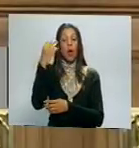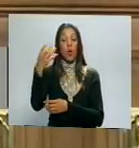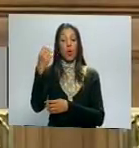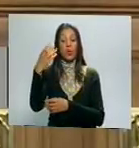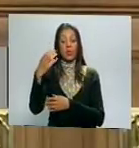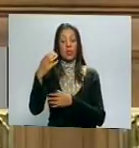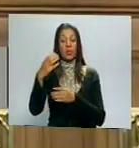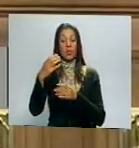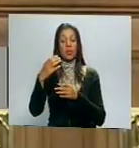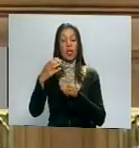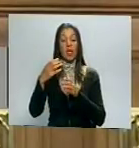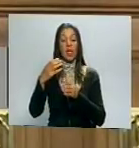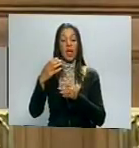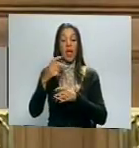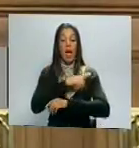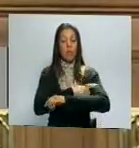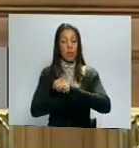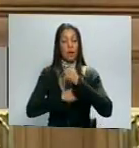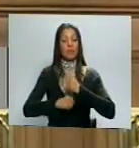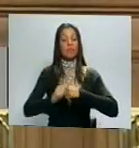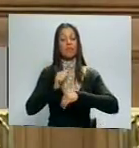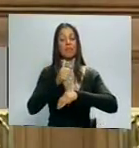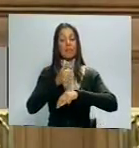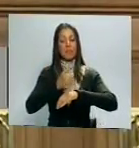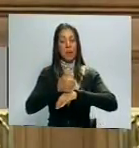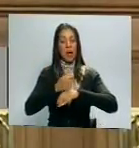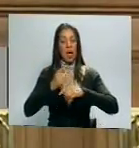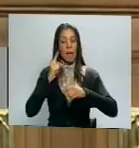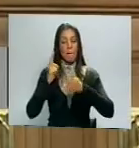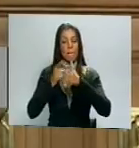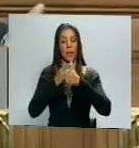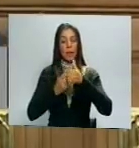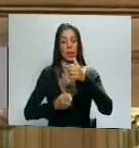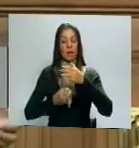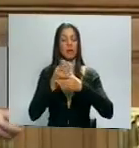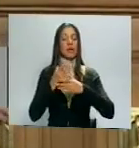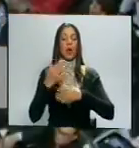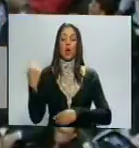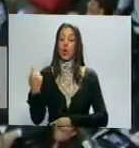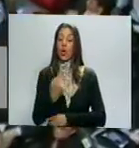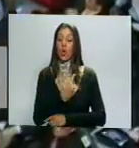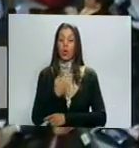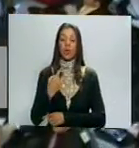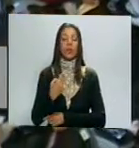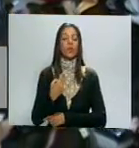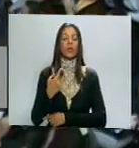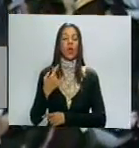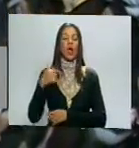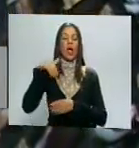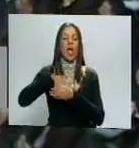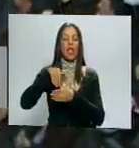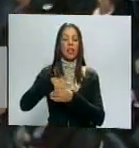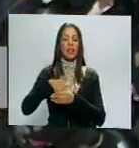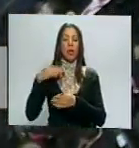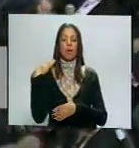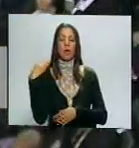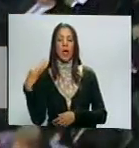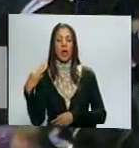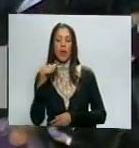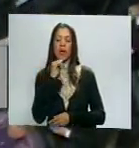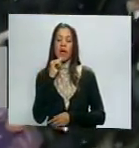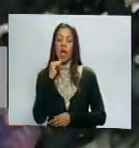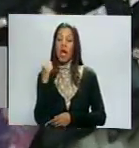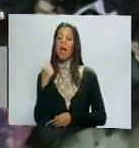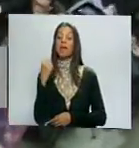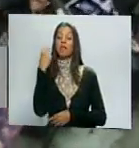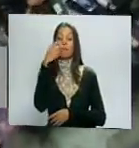constituyente originario, poder constituyente originario. Aquí estamos nosotros, electos por el pueblo como Asamblea